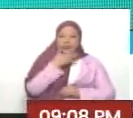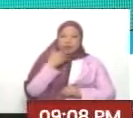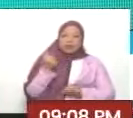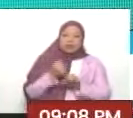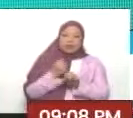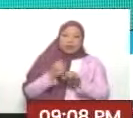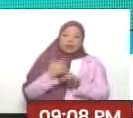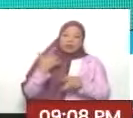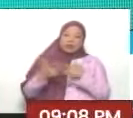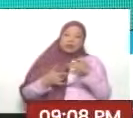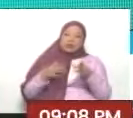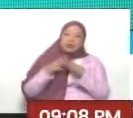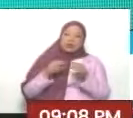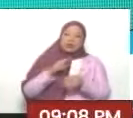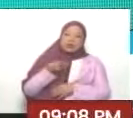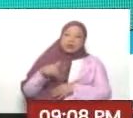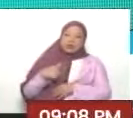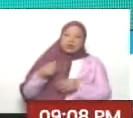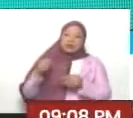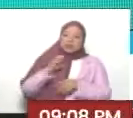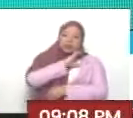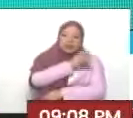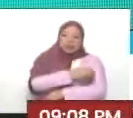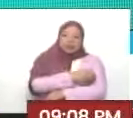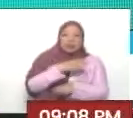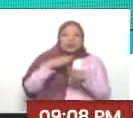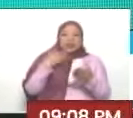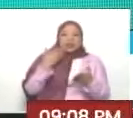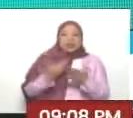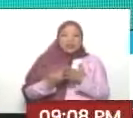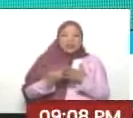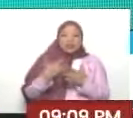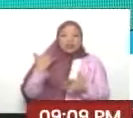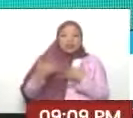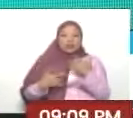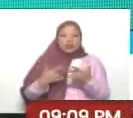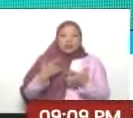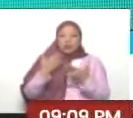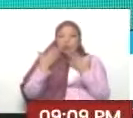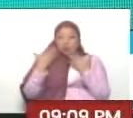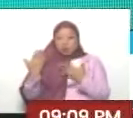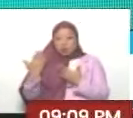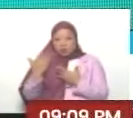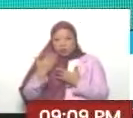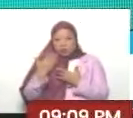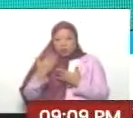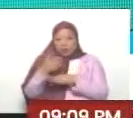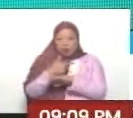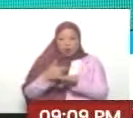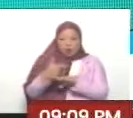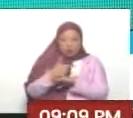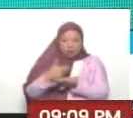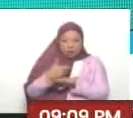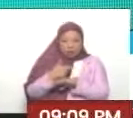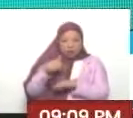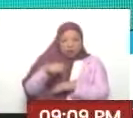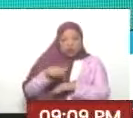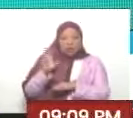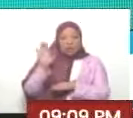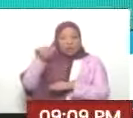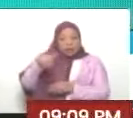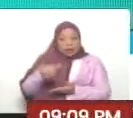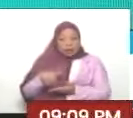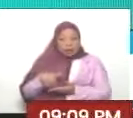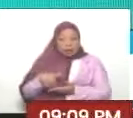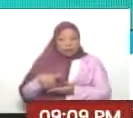mejorando toda nuestra genética gracias al el gobernador Héctor Rodríguez,